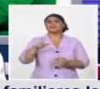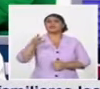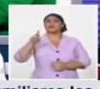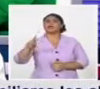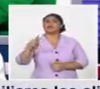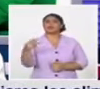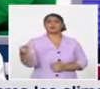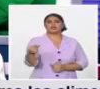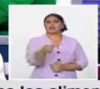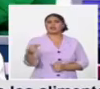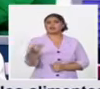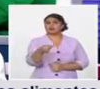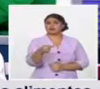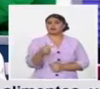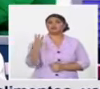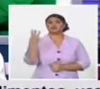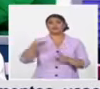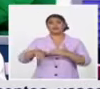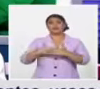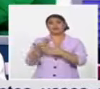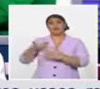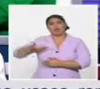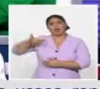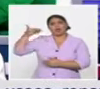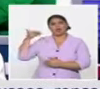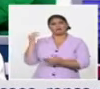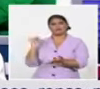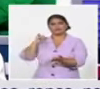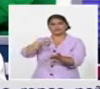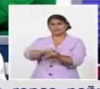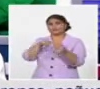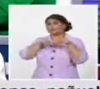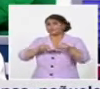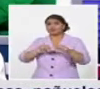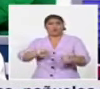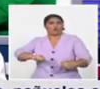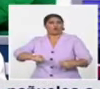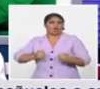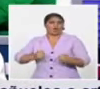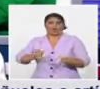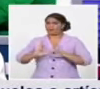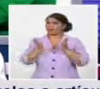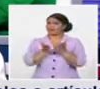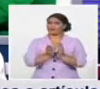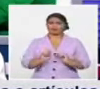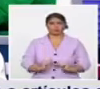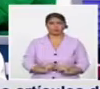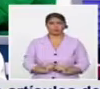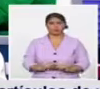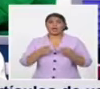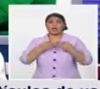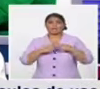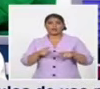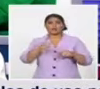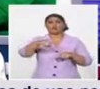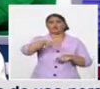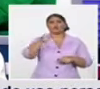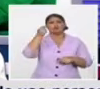últimas 72 horas. El PCR es un requisito para todo, pero ustedes se dan cuenta